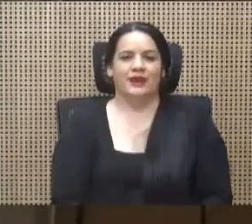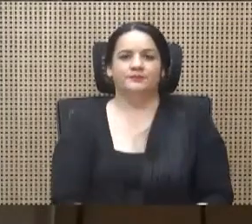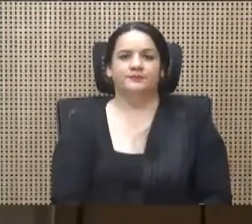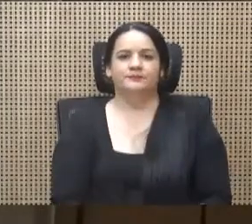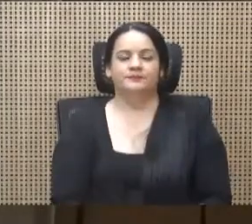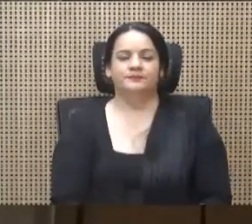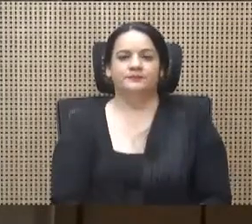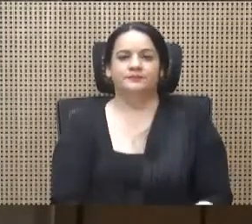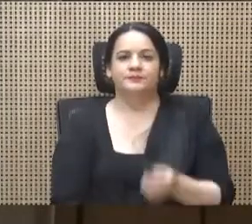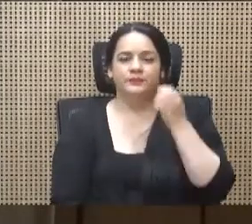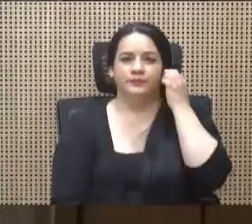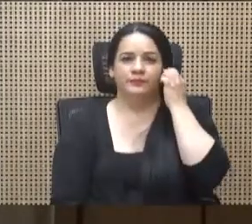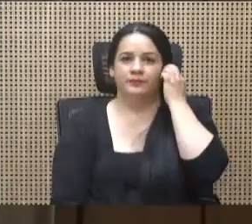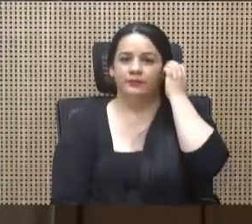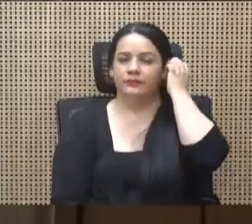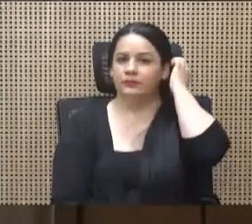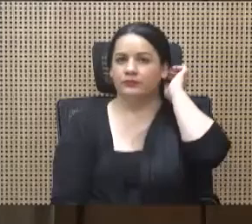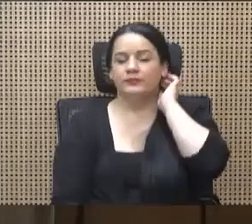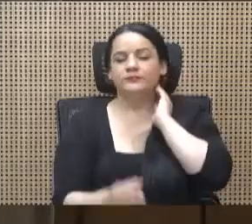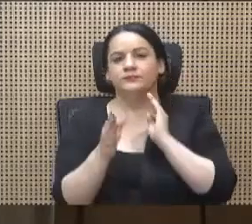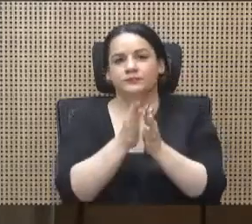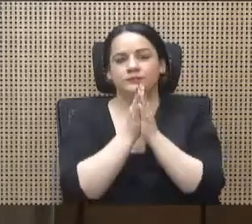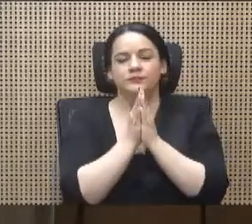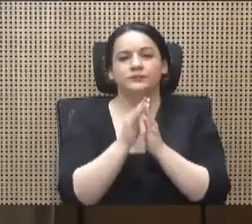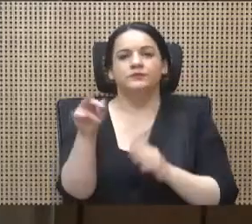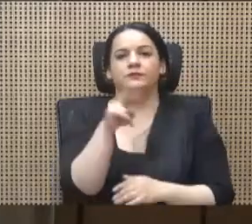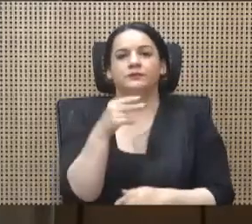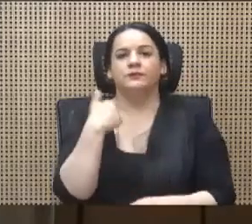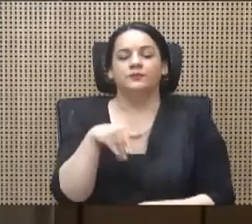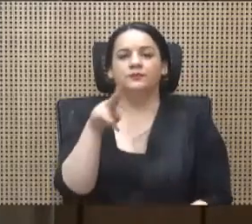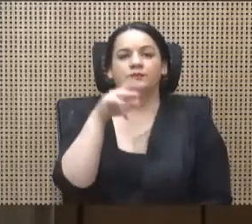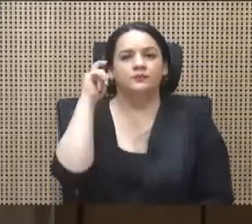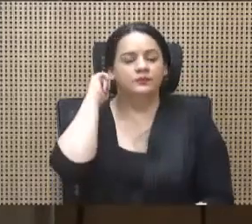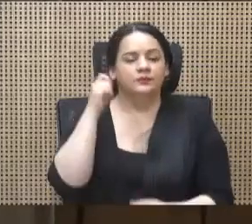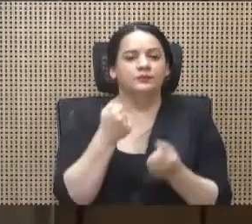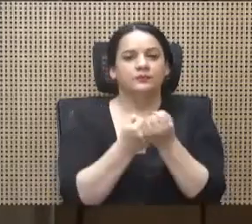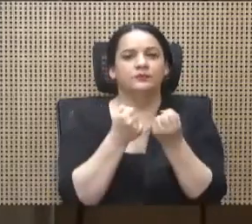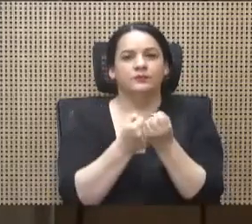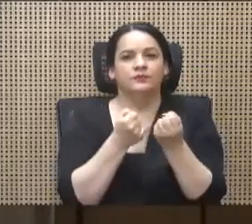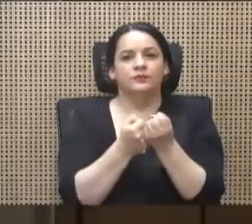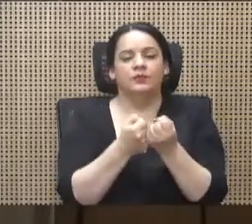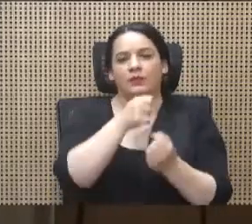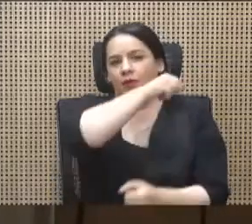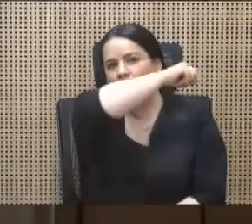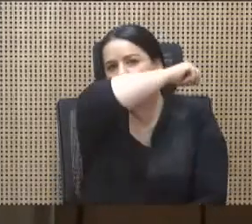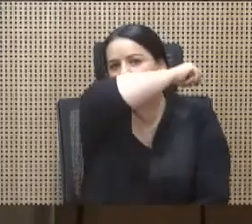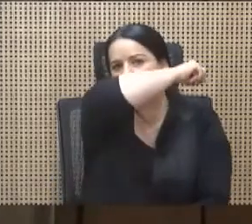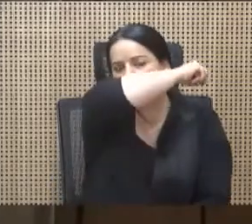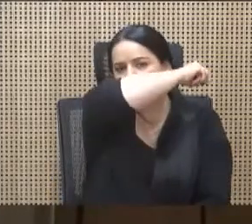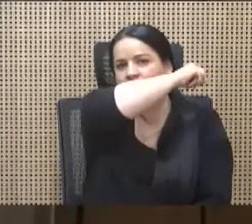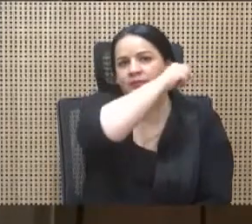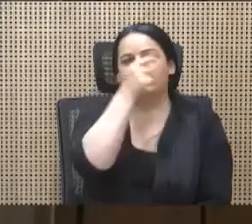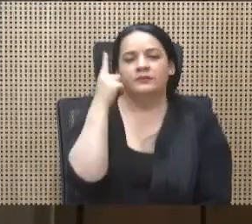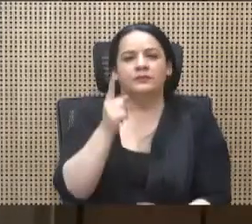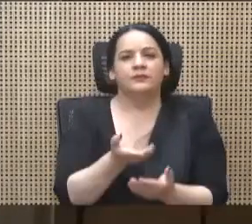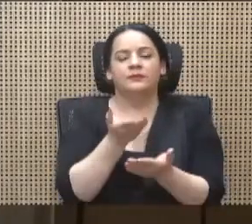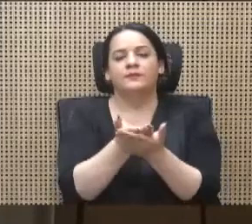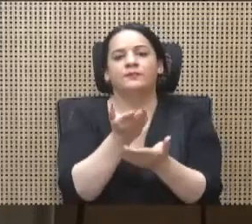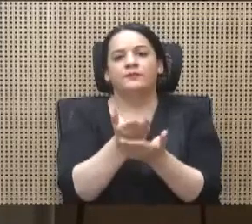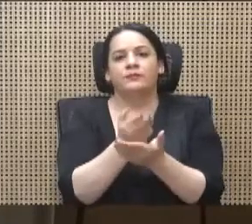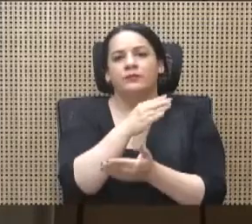que solicitarles compañeros y compañeras su apoyo para esta moción de texto